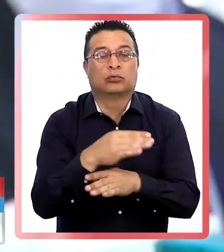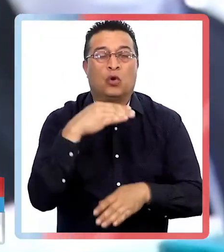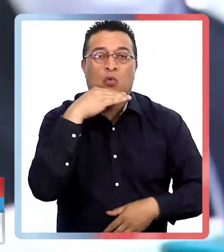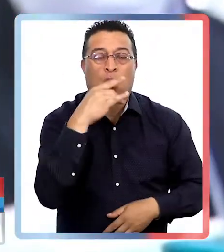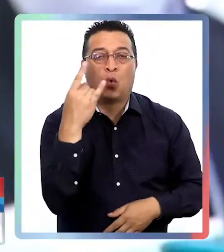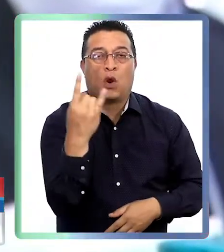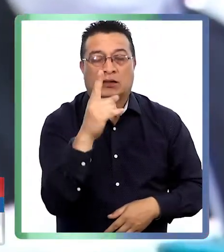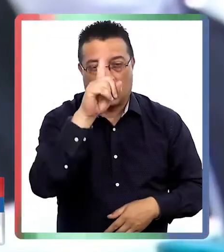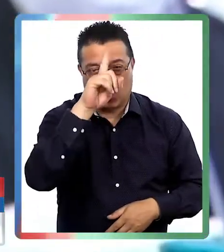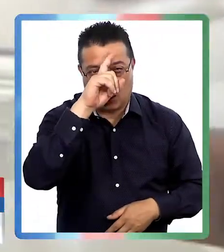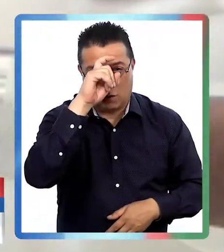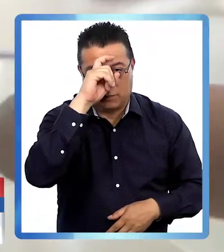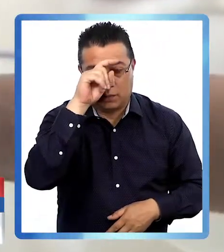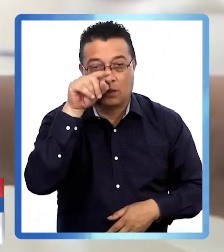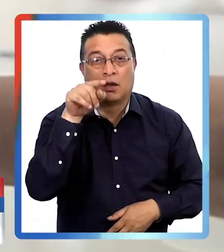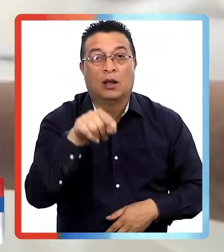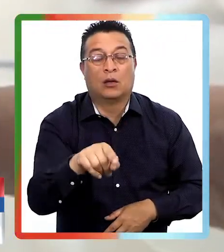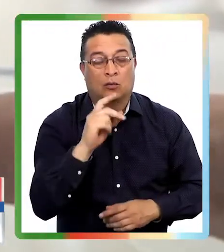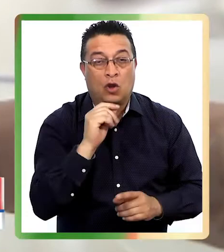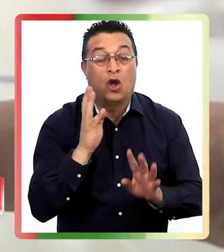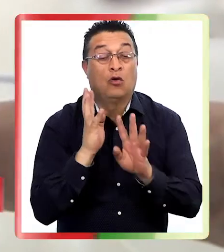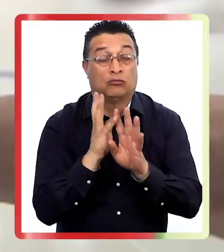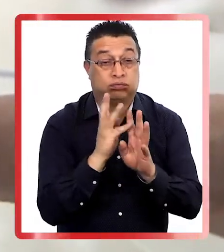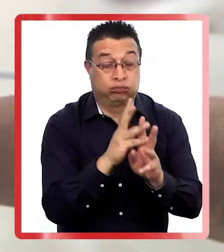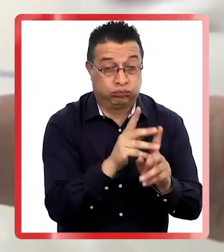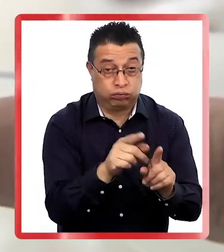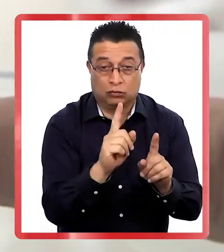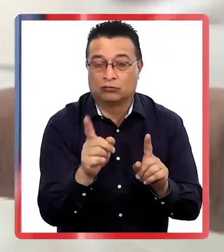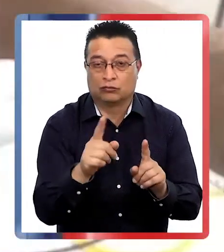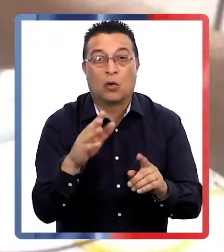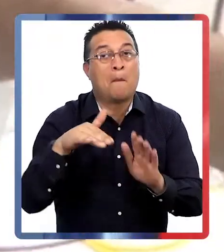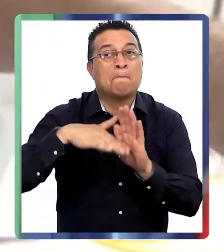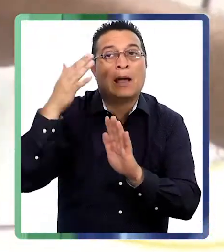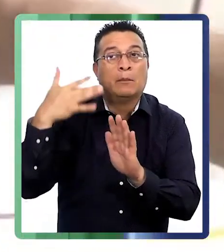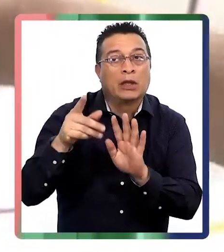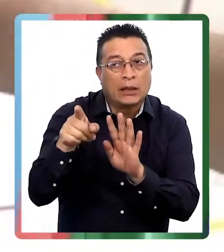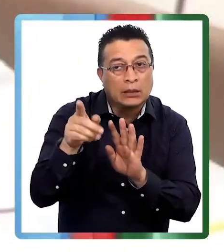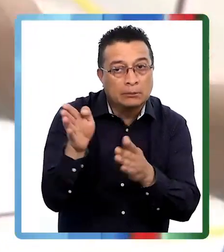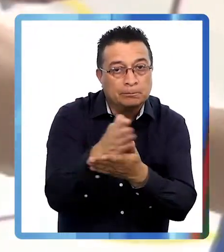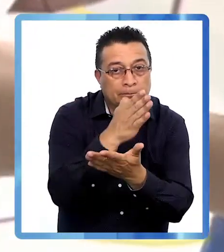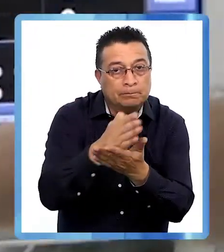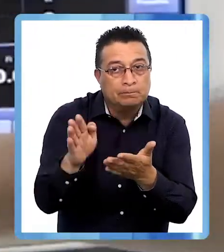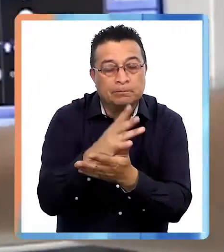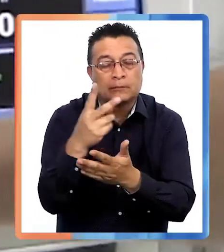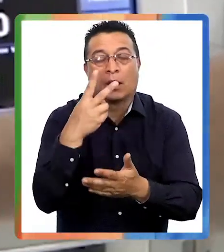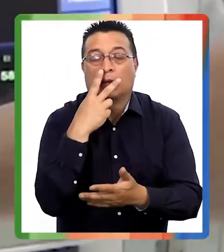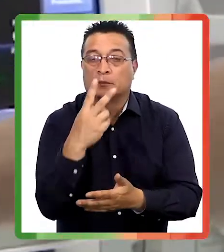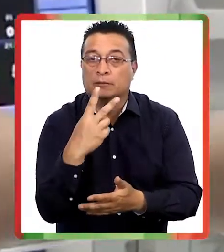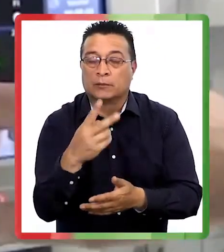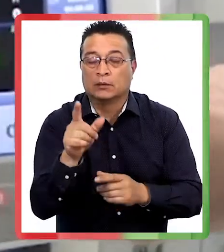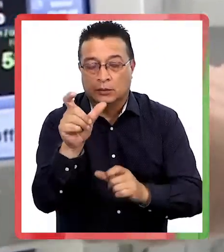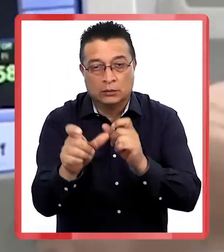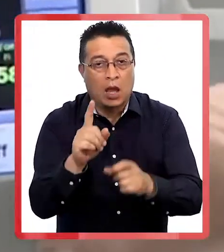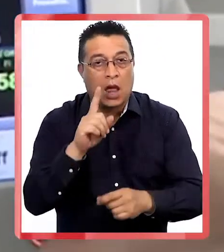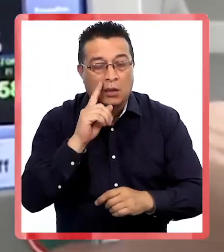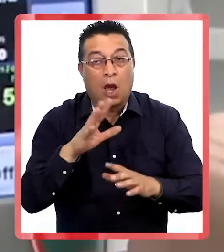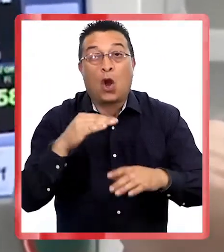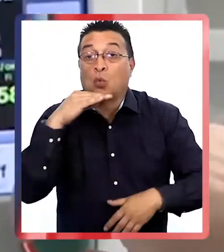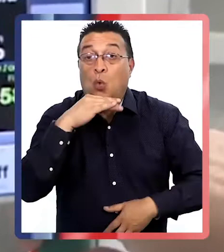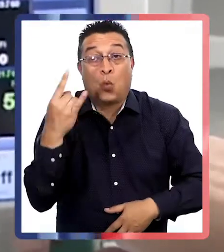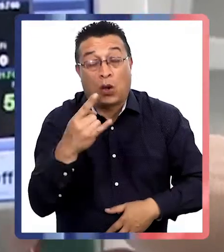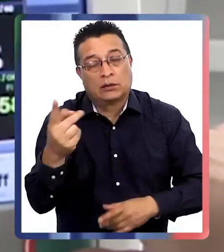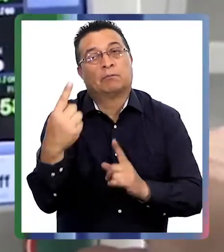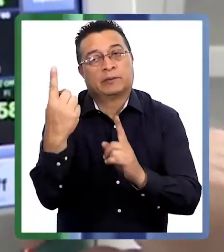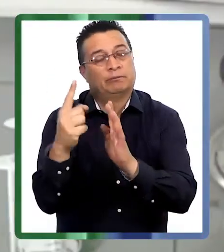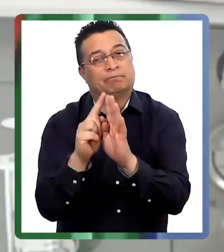urgencia hospitalaria no se atiende por orden de llegada sino que por categorización diseñada para atender a pacientes que presenten una urgencia